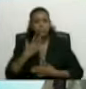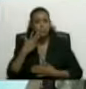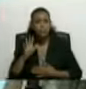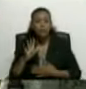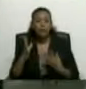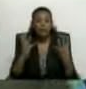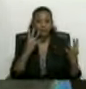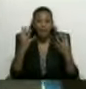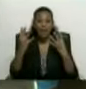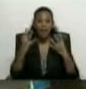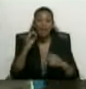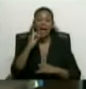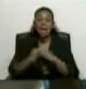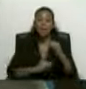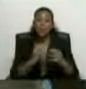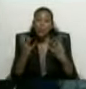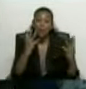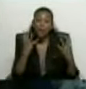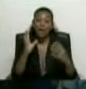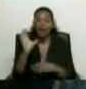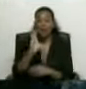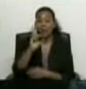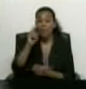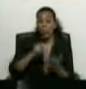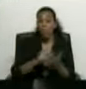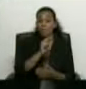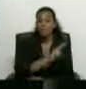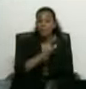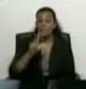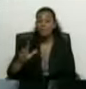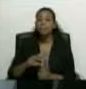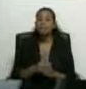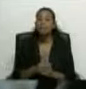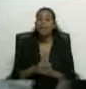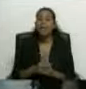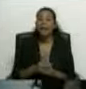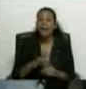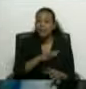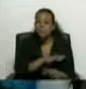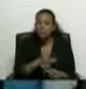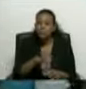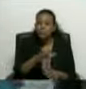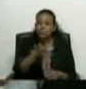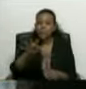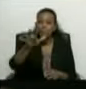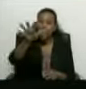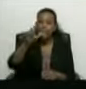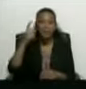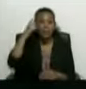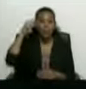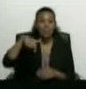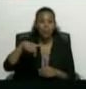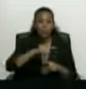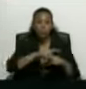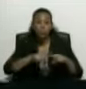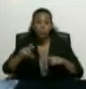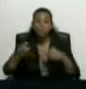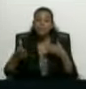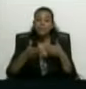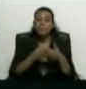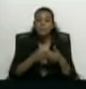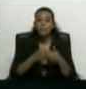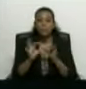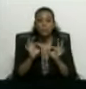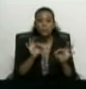esta Feria de Turismo Caracas 2023 en el Guarayra Repano. El día de hoy clausura